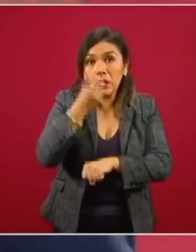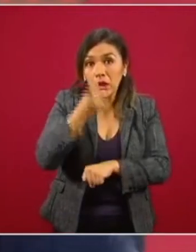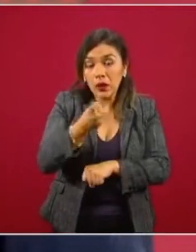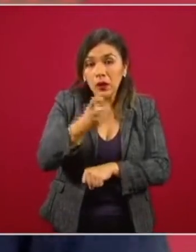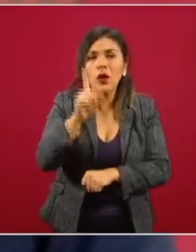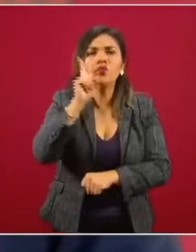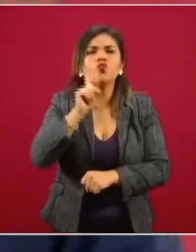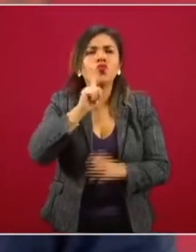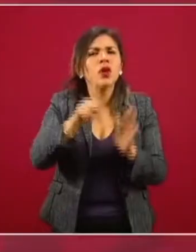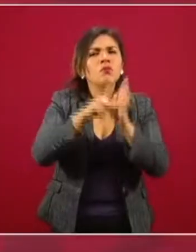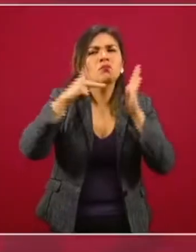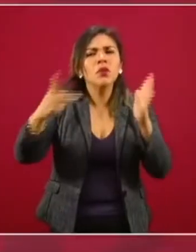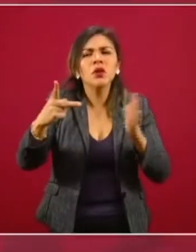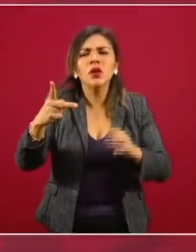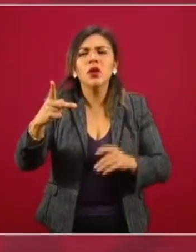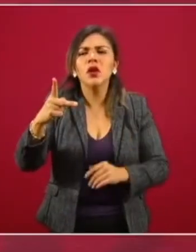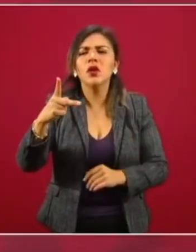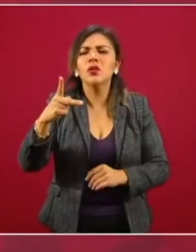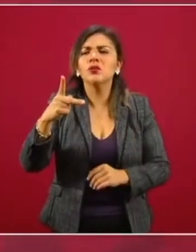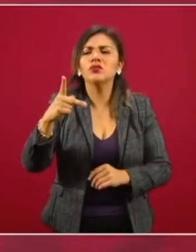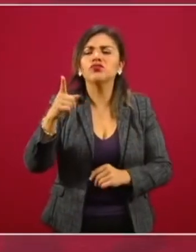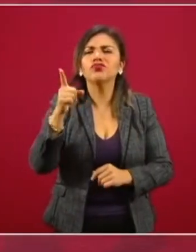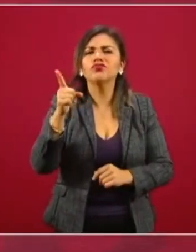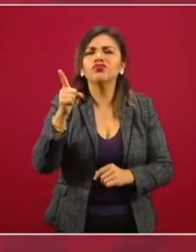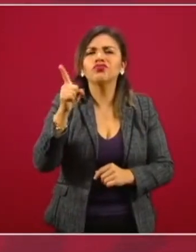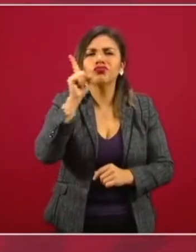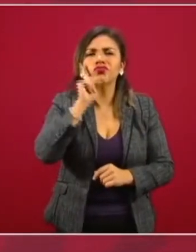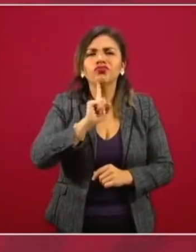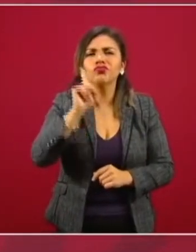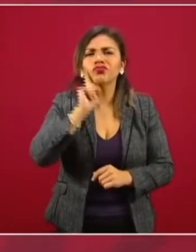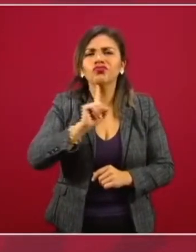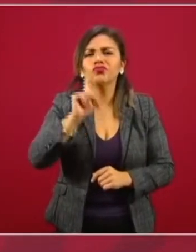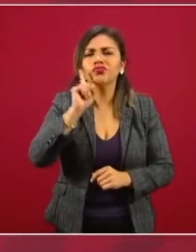la periodista Dolia Esteve.